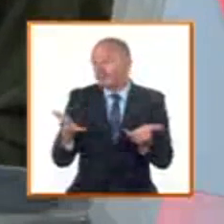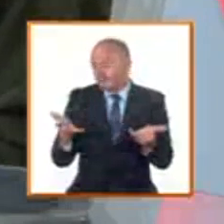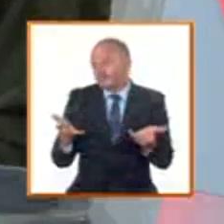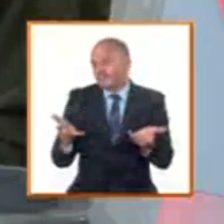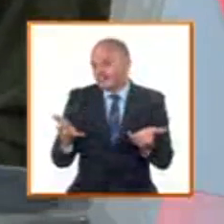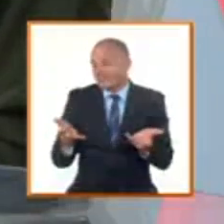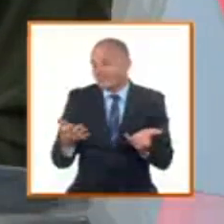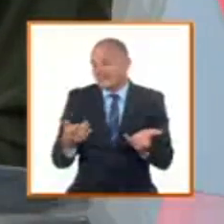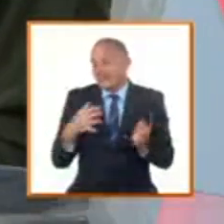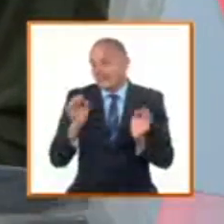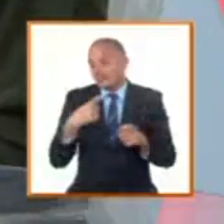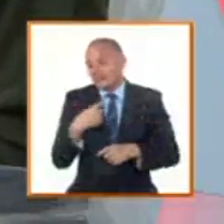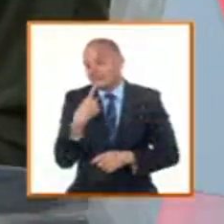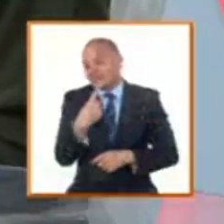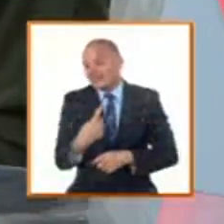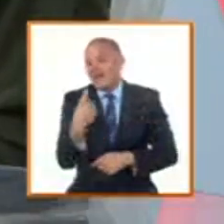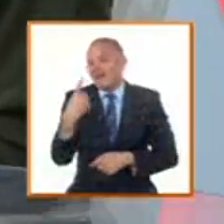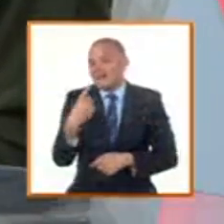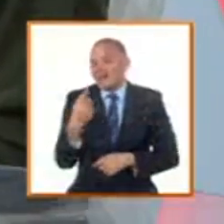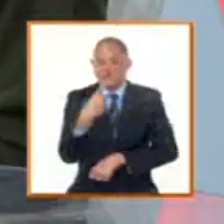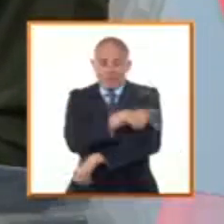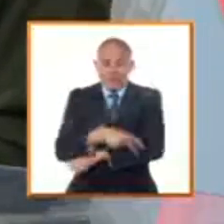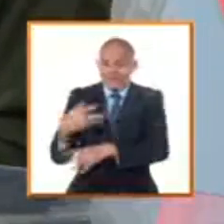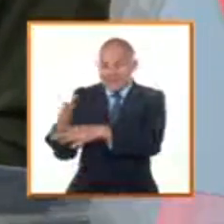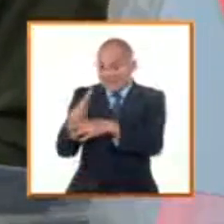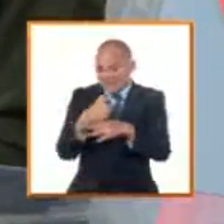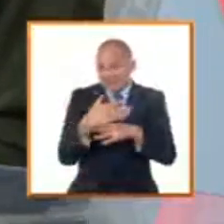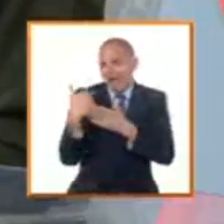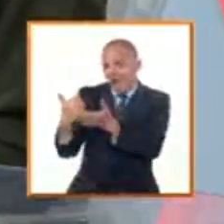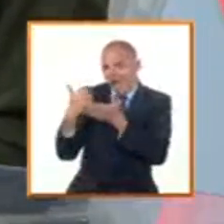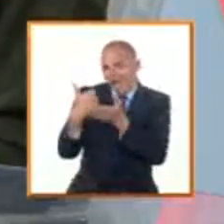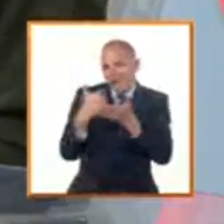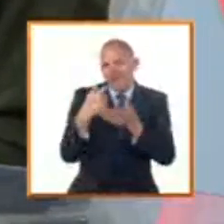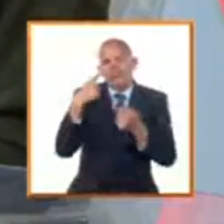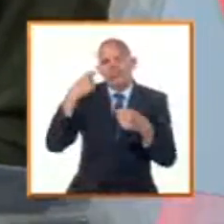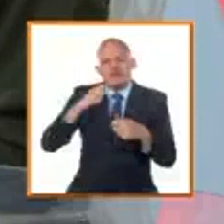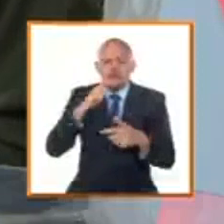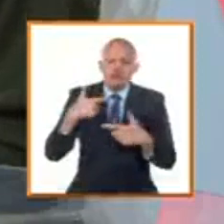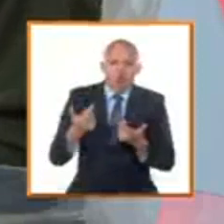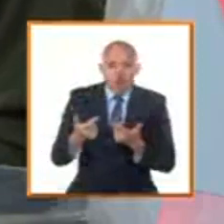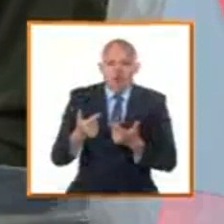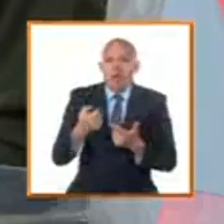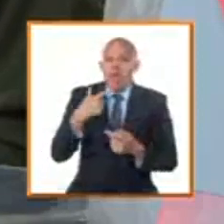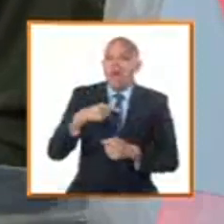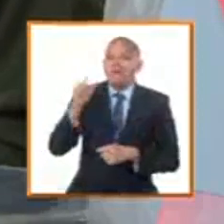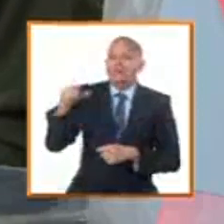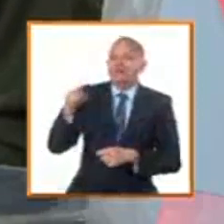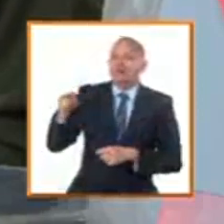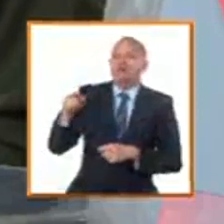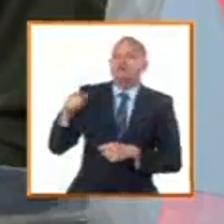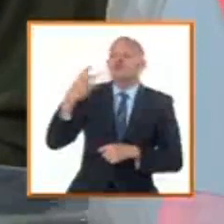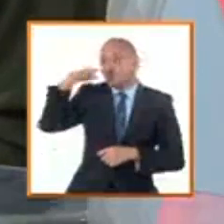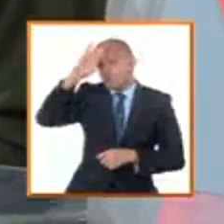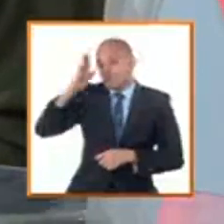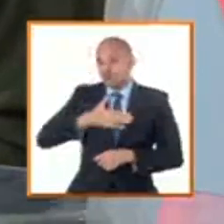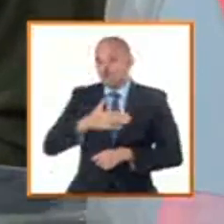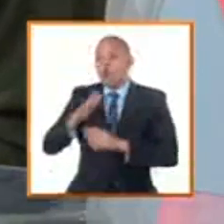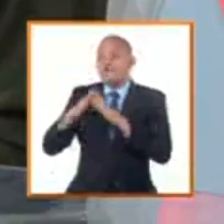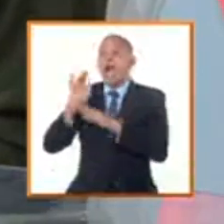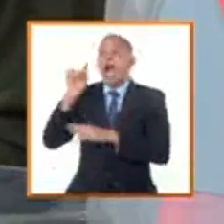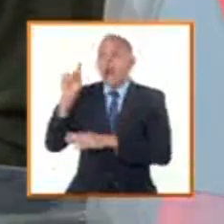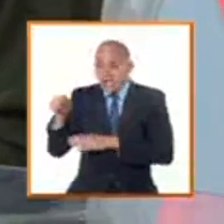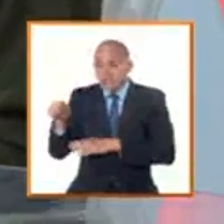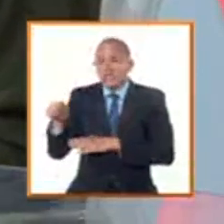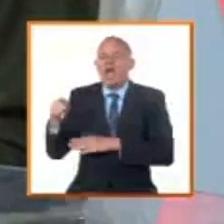y como los mecanismos de aplicación de las leyes internacionales que tenemos para poder extraditar y que respondan ante la justicia por introducir droga